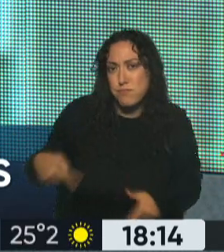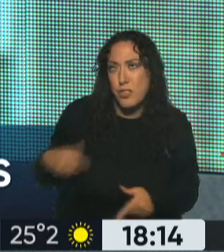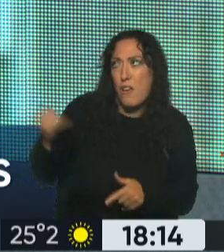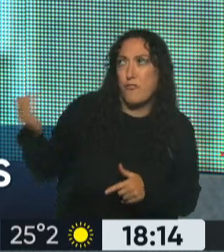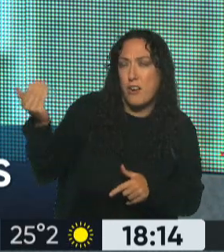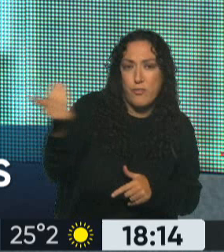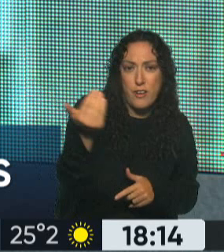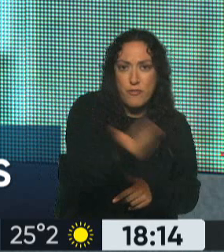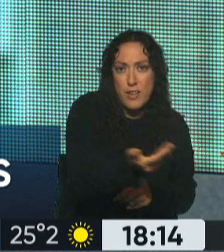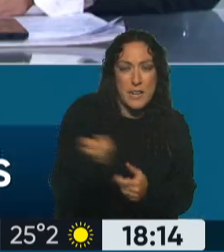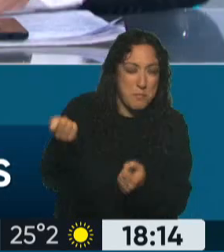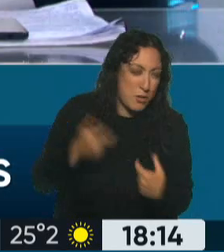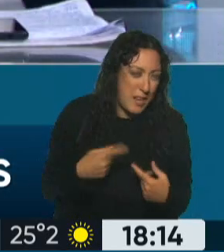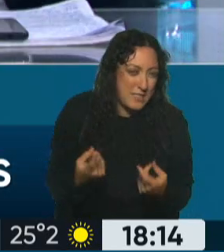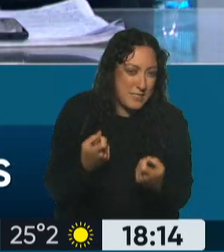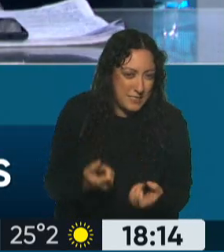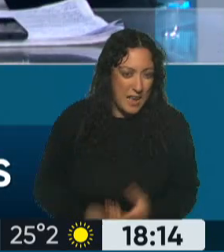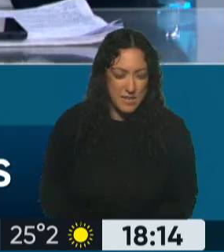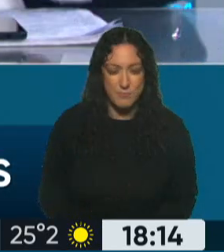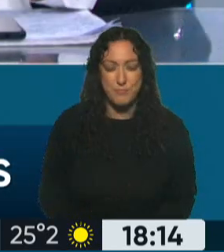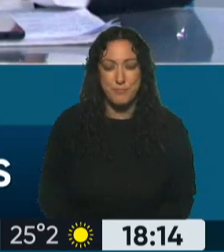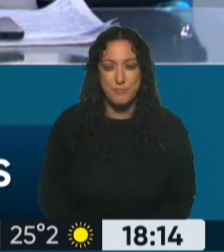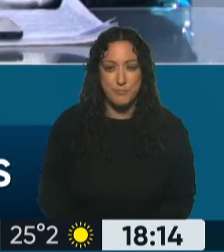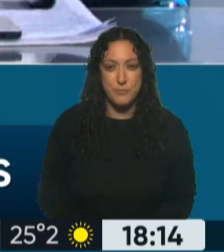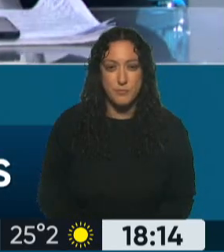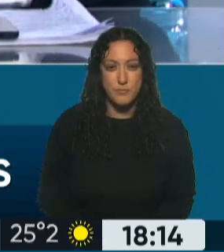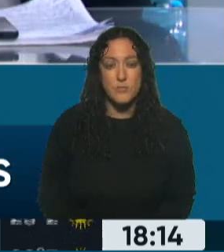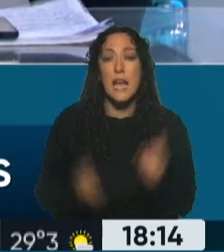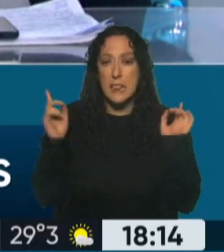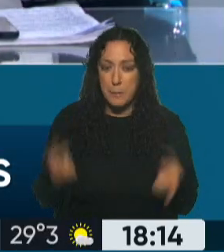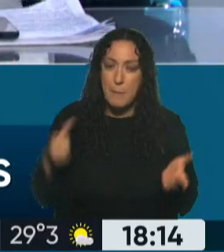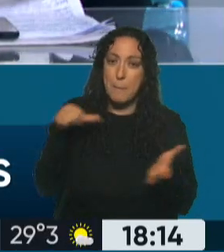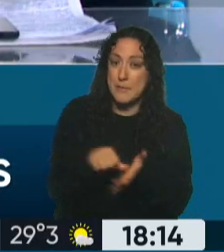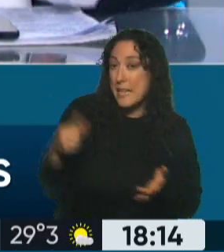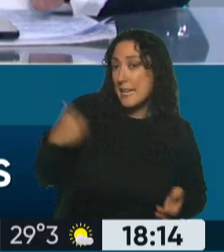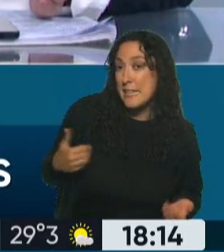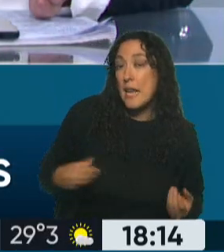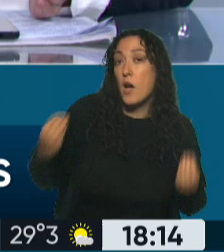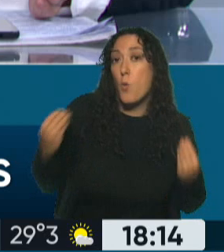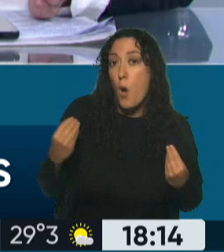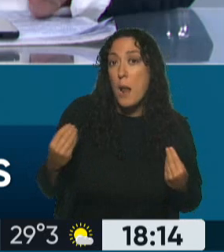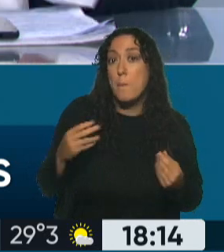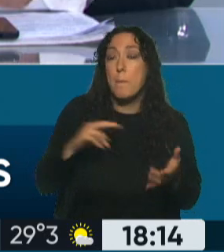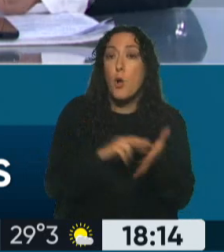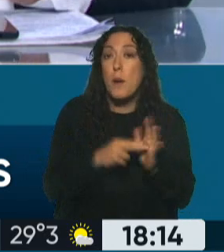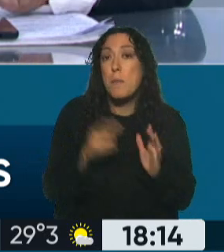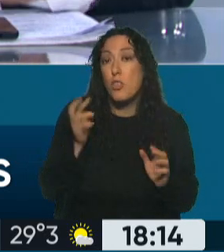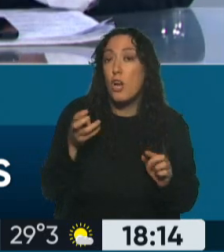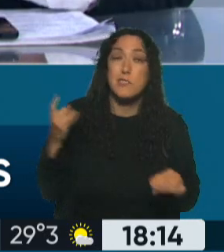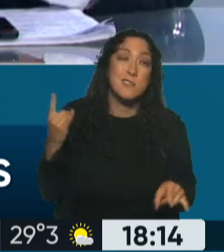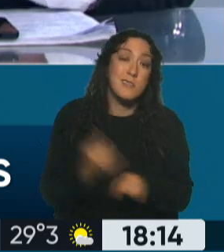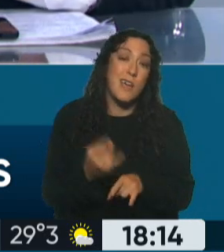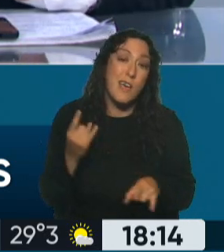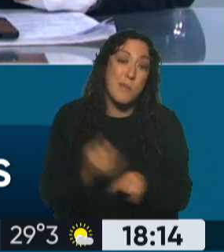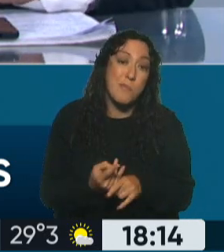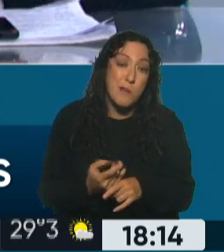exactamente y es un Claro pero si y es un país Te agrego Horacio que permanentemente tiene problema dólares con los dólares de la cosecha